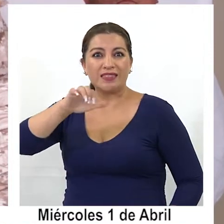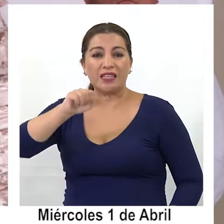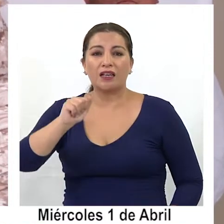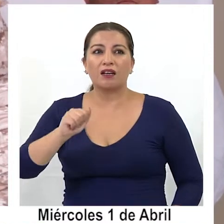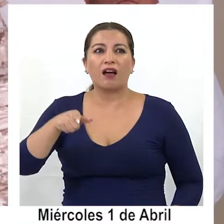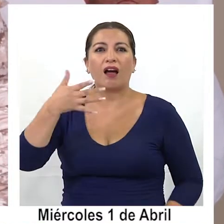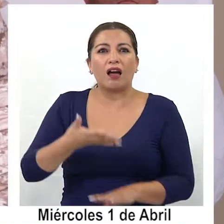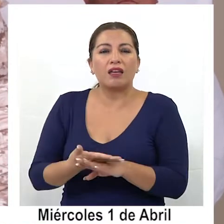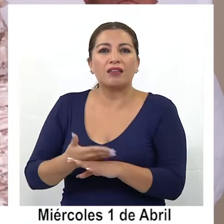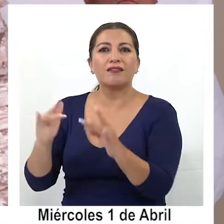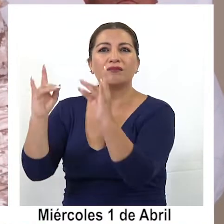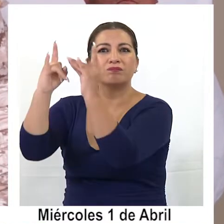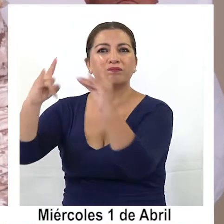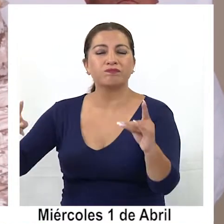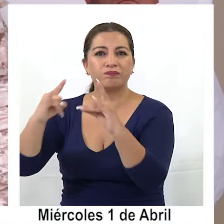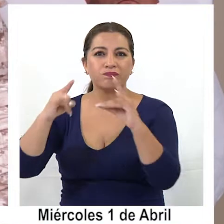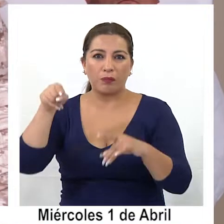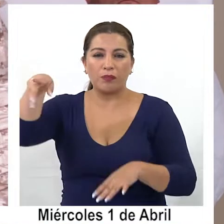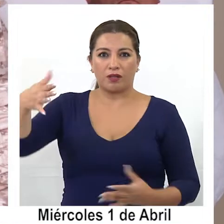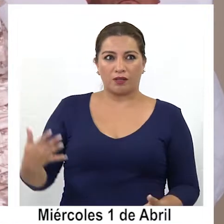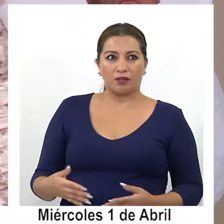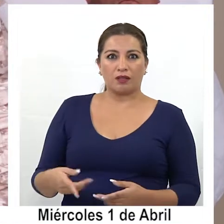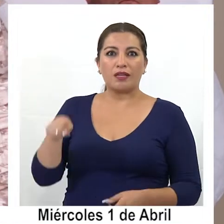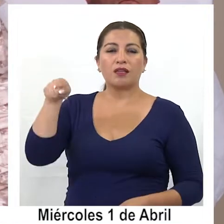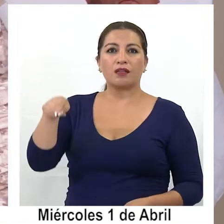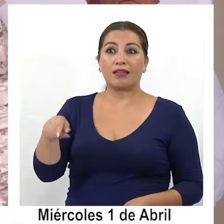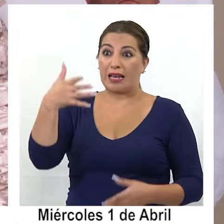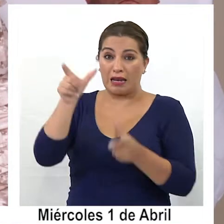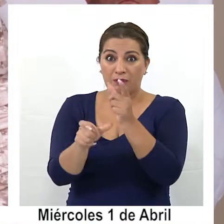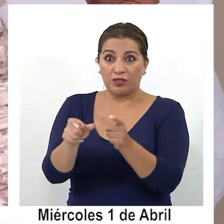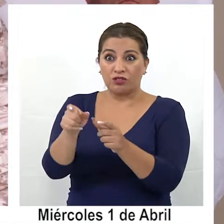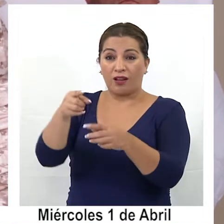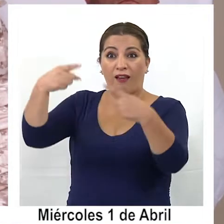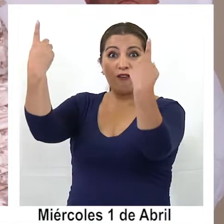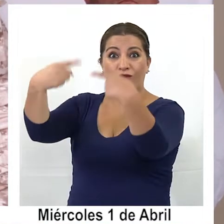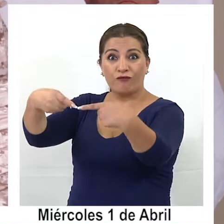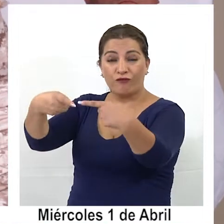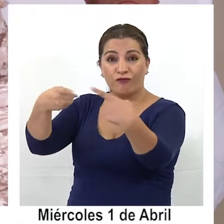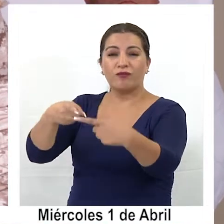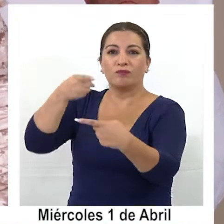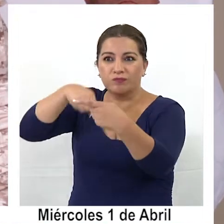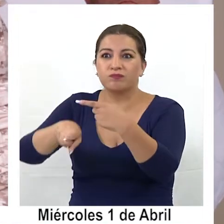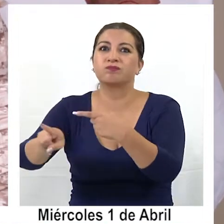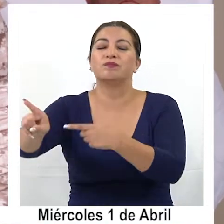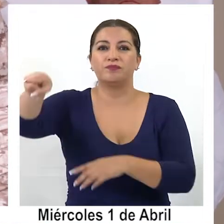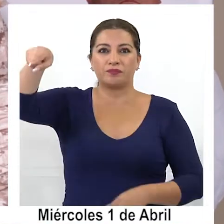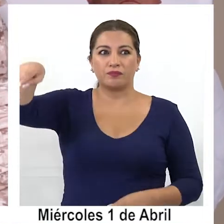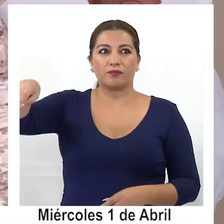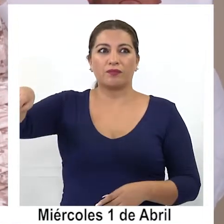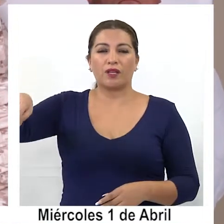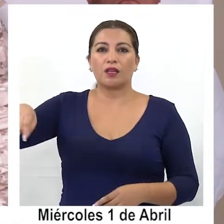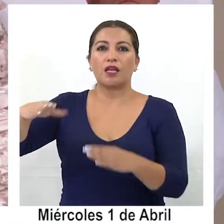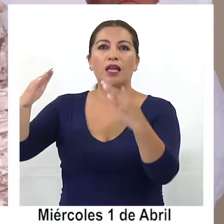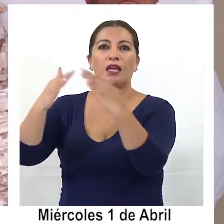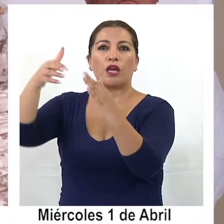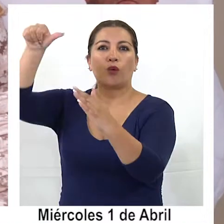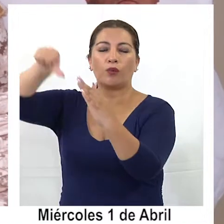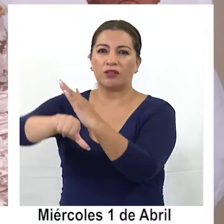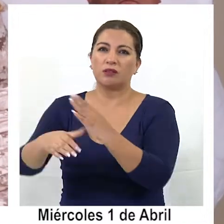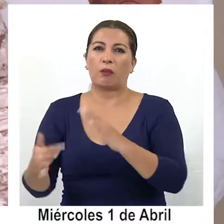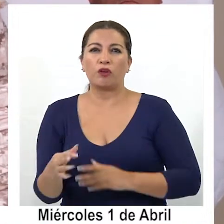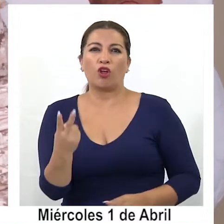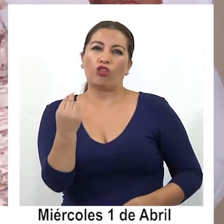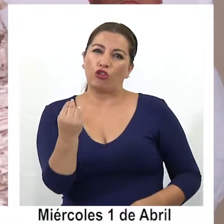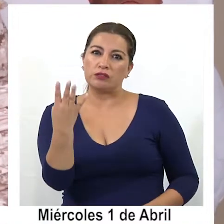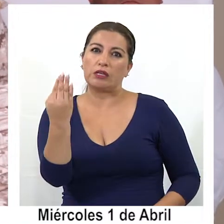los contenedores y habitación correspondiente a fin de que una vez que esta gente cruce la frontera, puedan ser sometidos a una cuarentena de hablan de entre